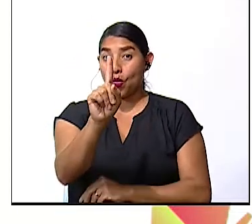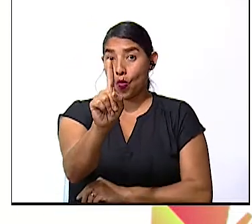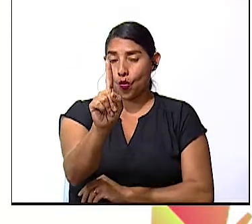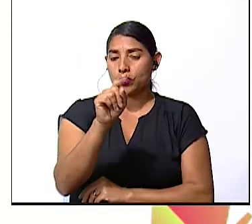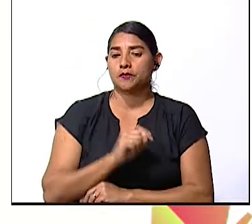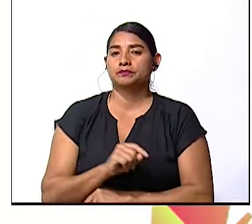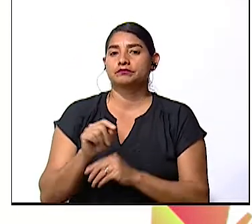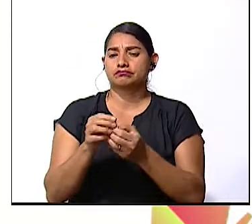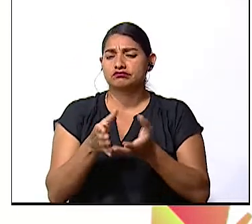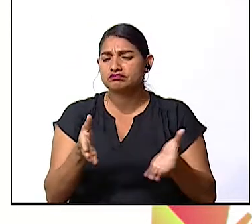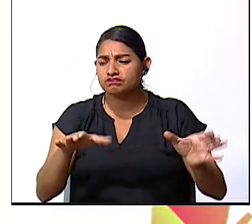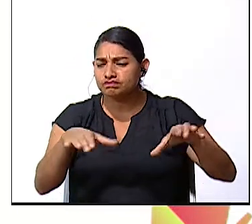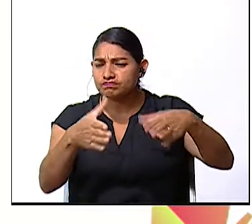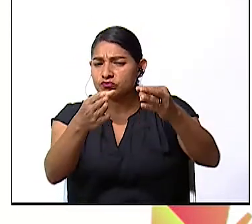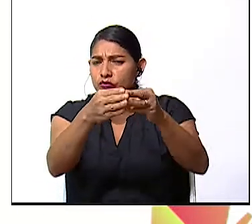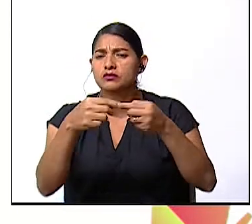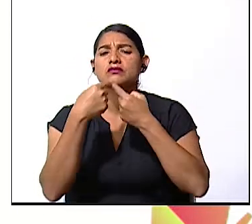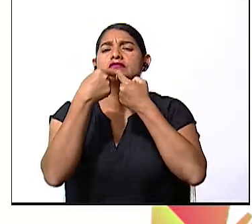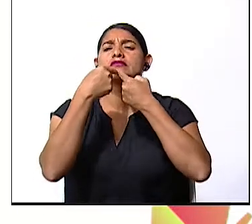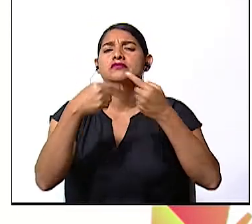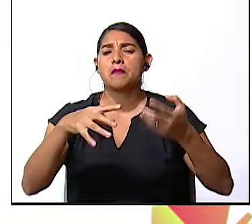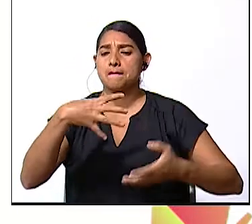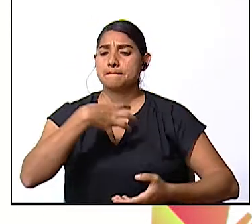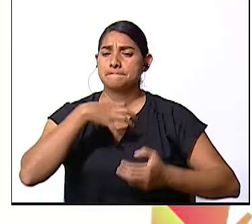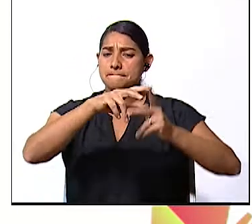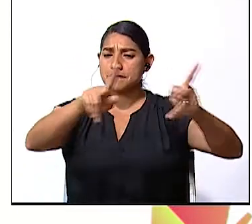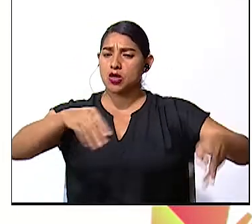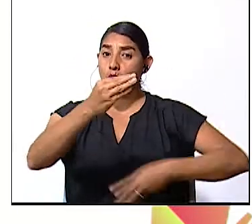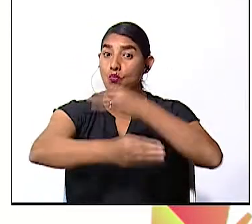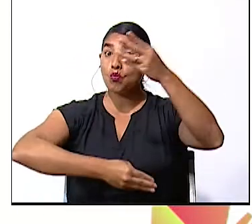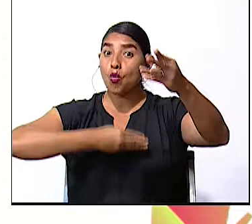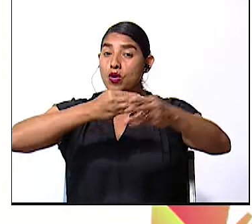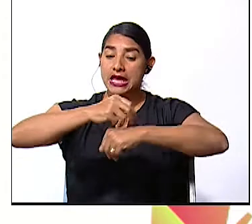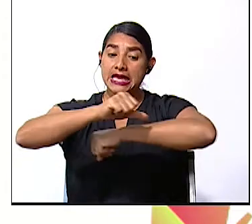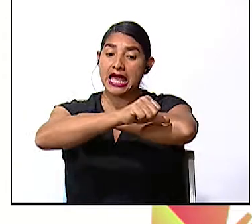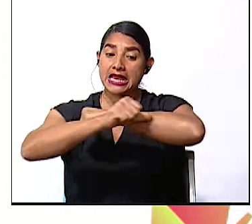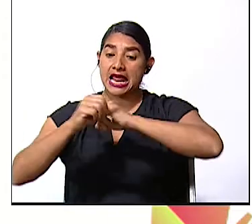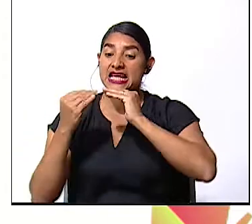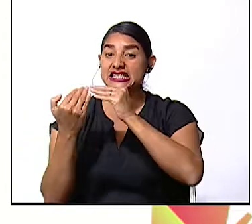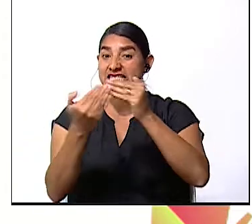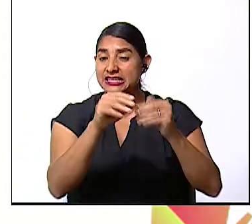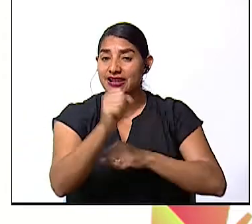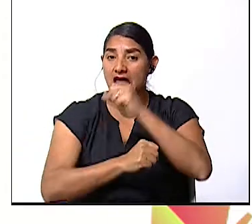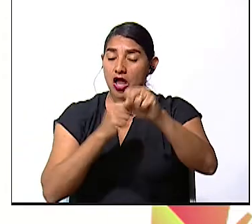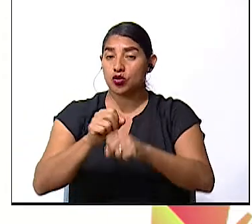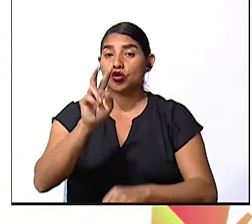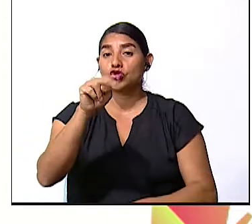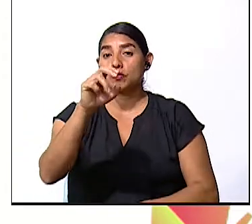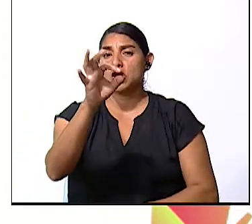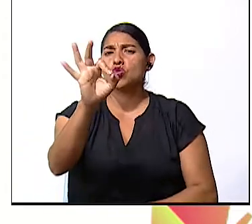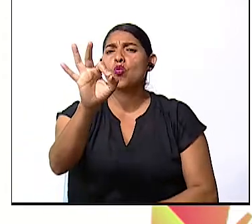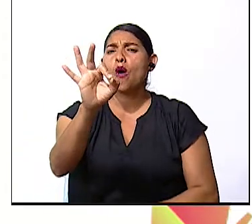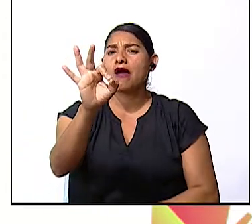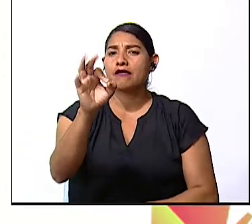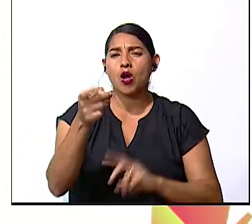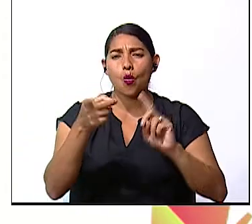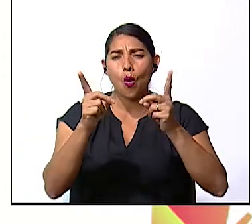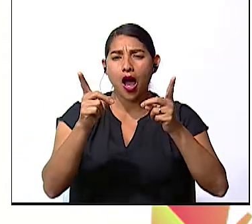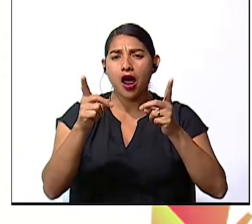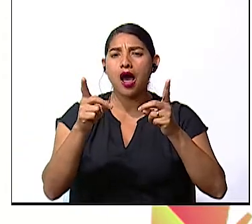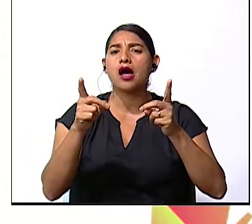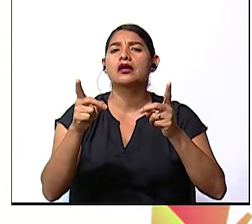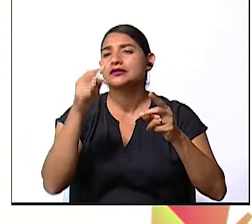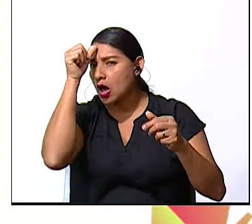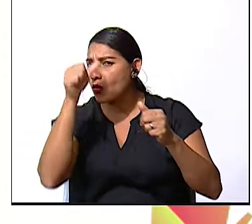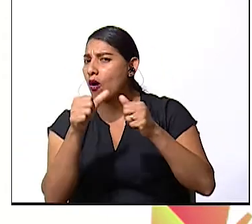El Monumento Nacional declarado Patrimonio Mundial de la Ingeniería Civil desde el 2009. ¿Cuál era?